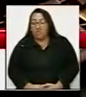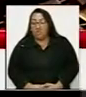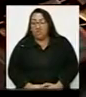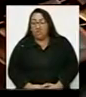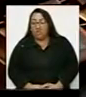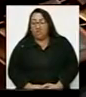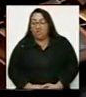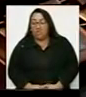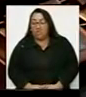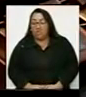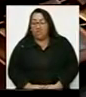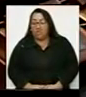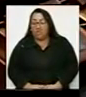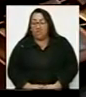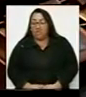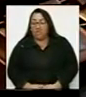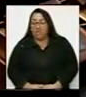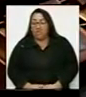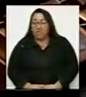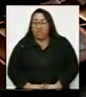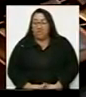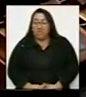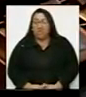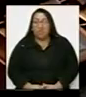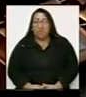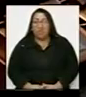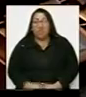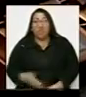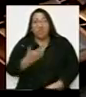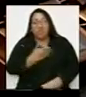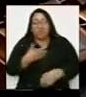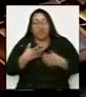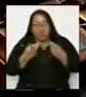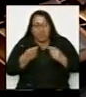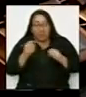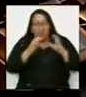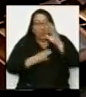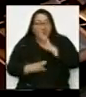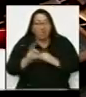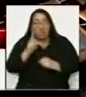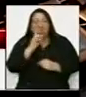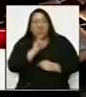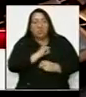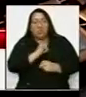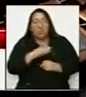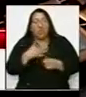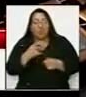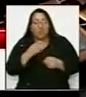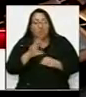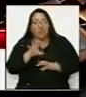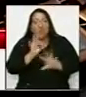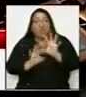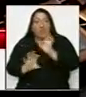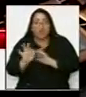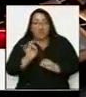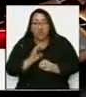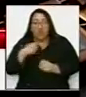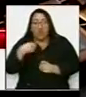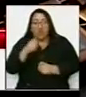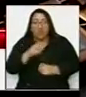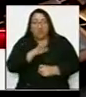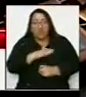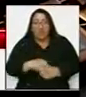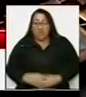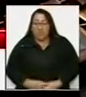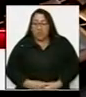Presidenta, estamos tratando de buscar un organismo que pueda seleccionar a jueces y